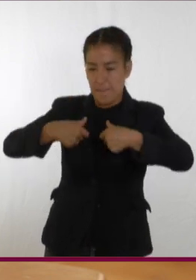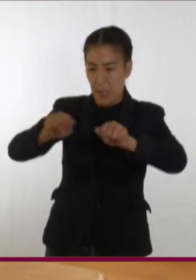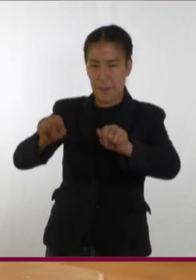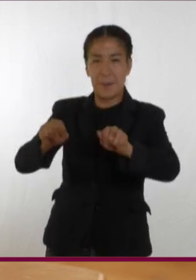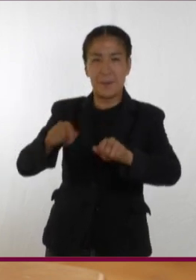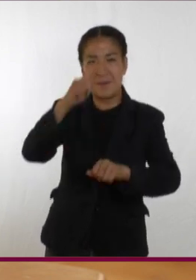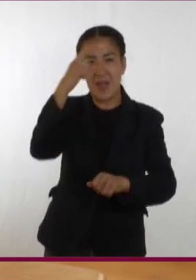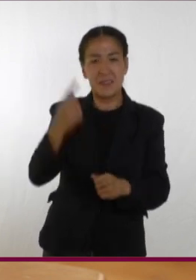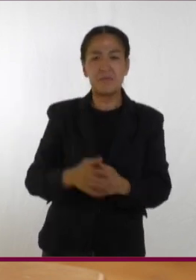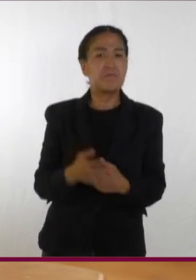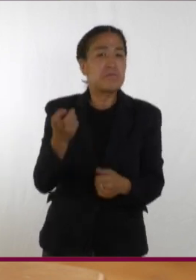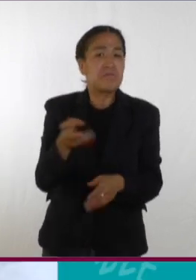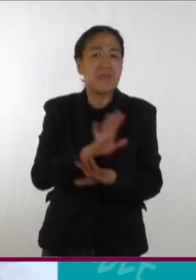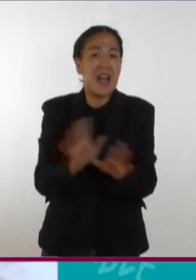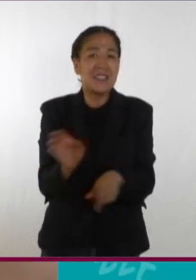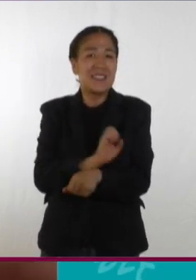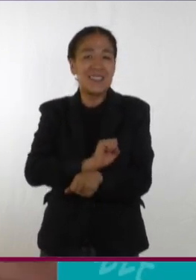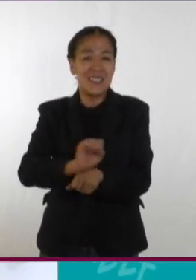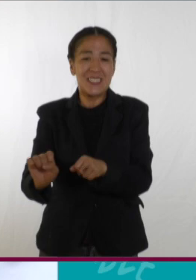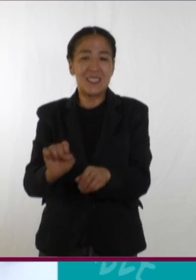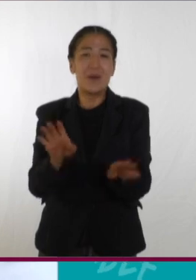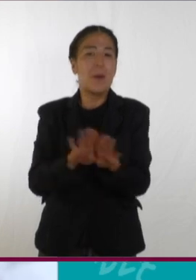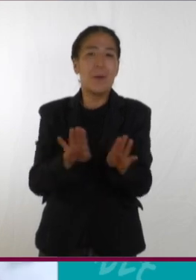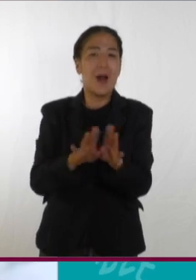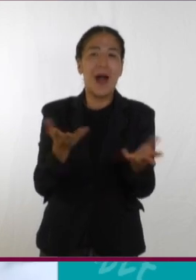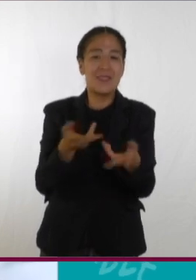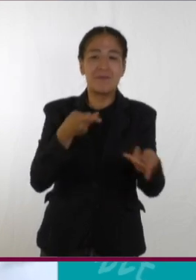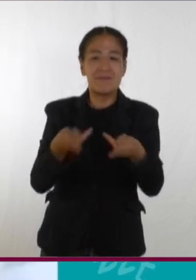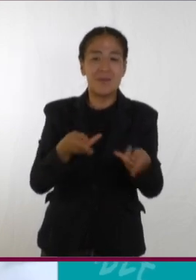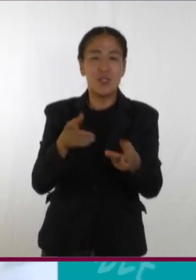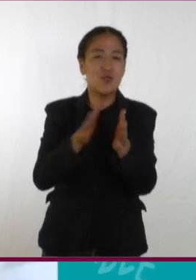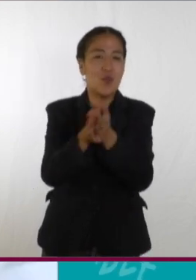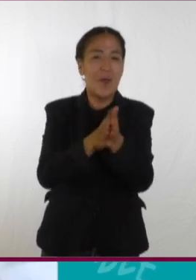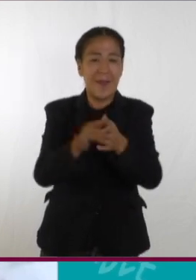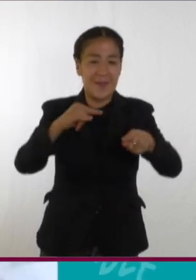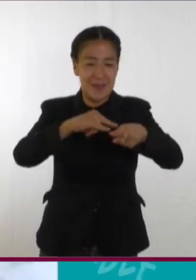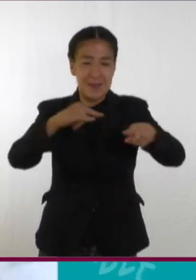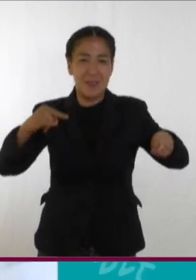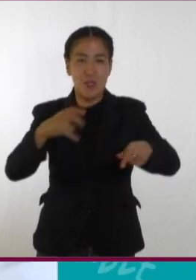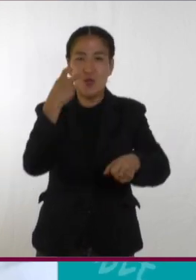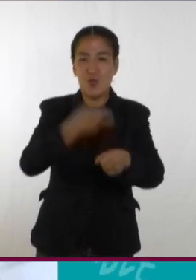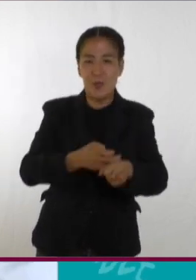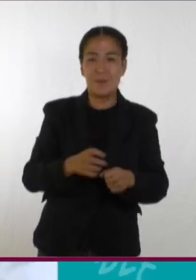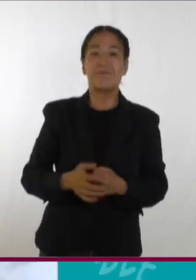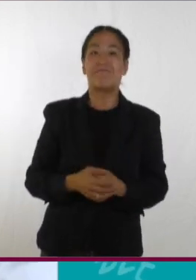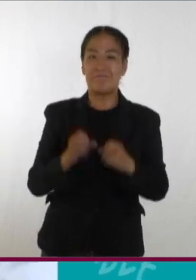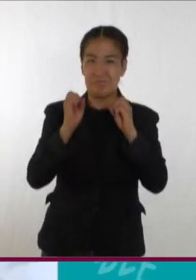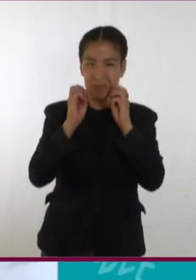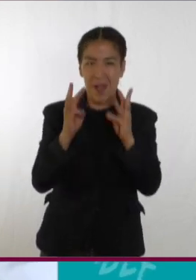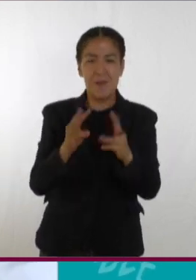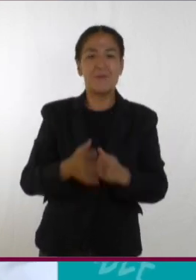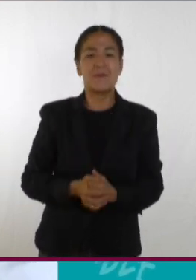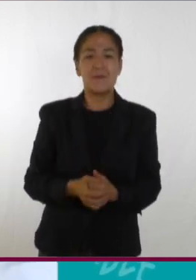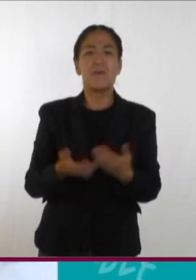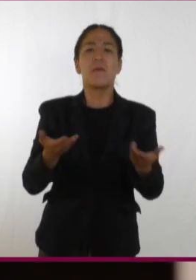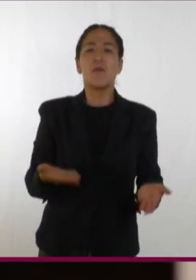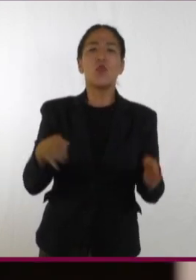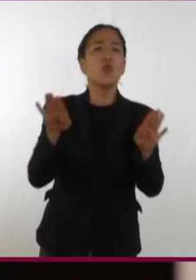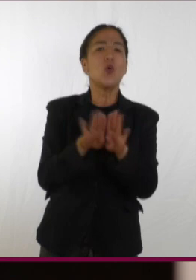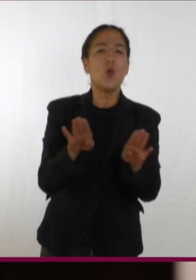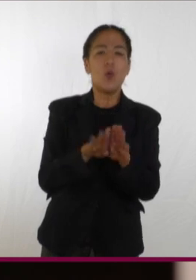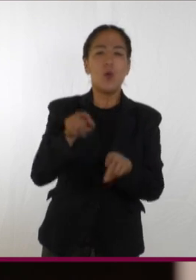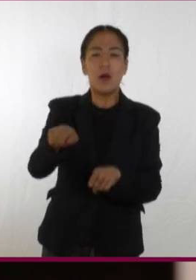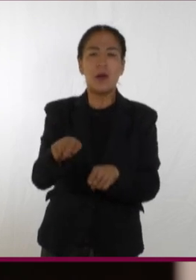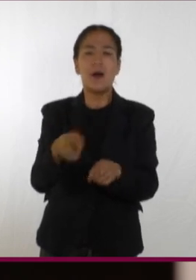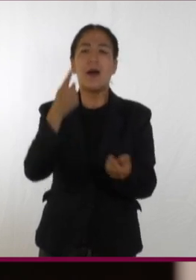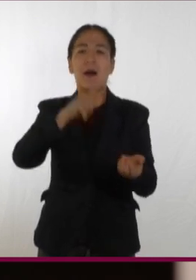lo permite desmoldar. Y es así de sencillo como podemos obtener una barra de chocolate macizo. Wow,